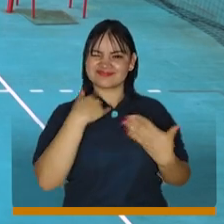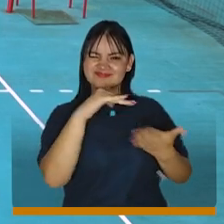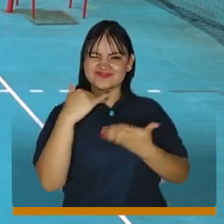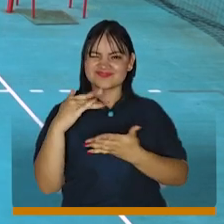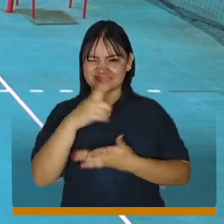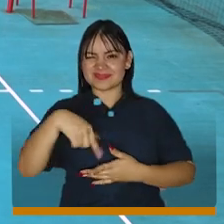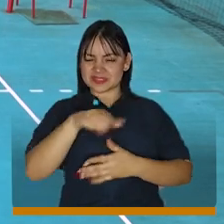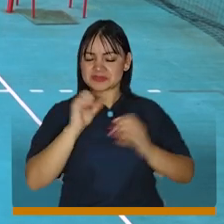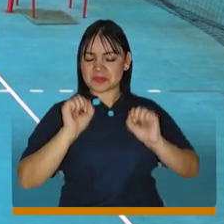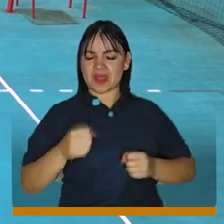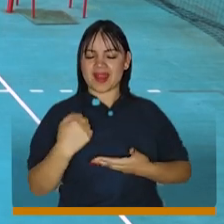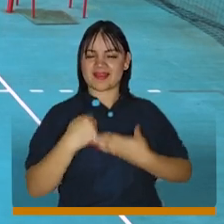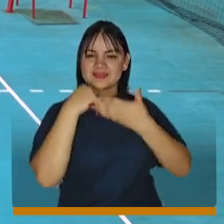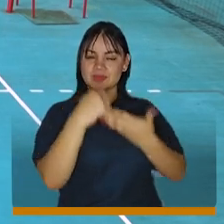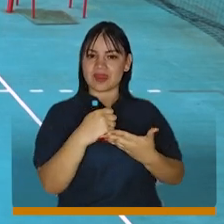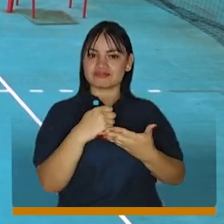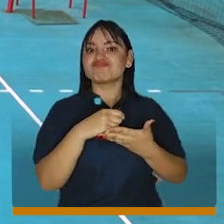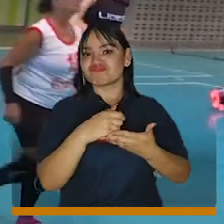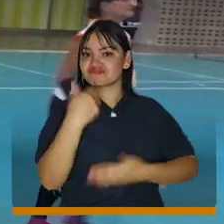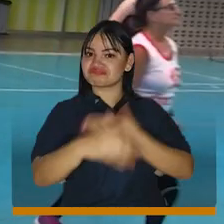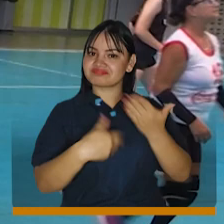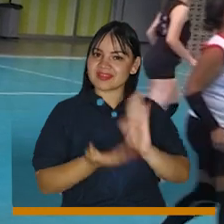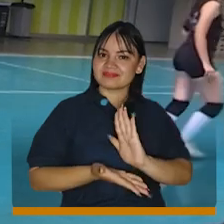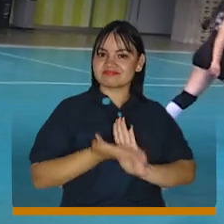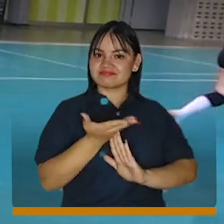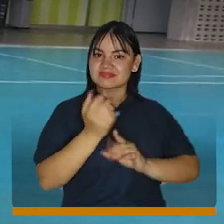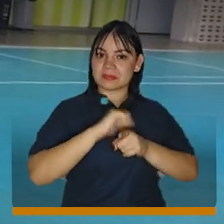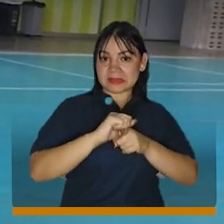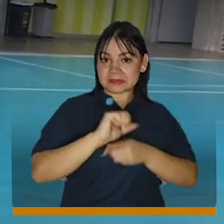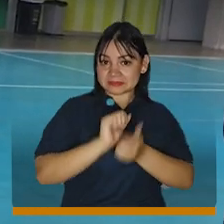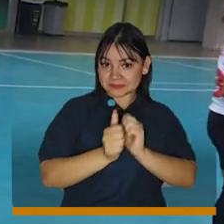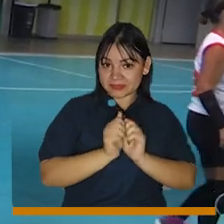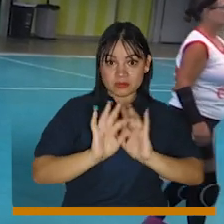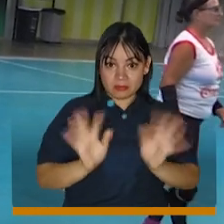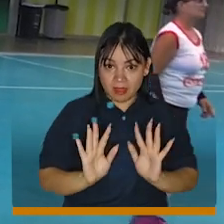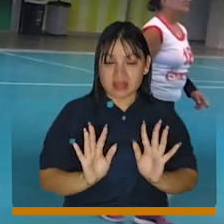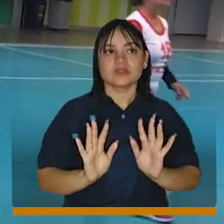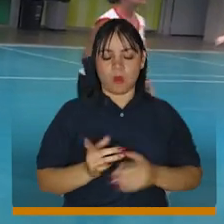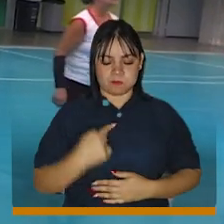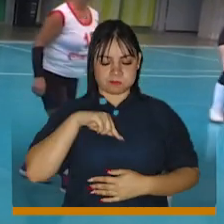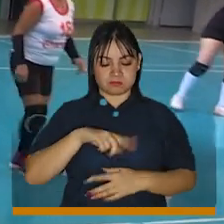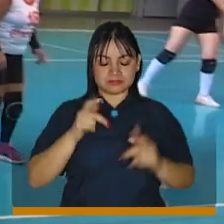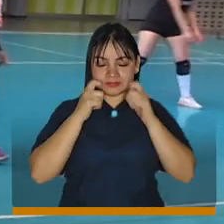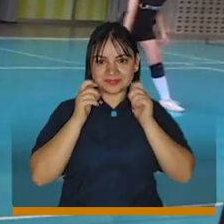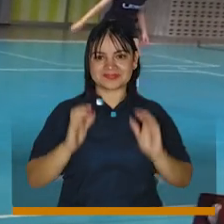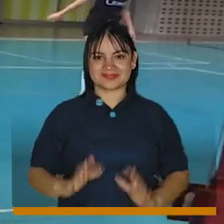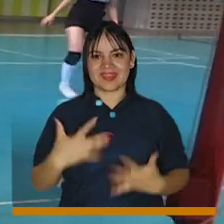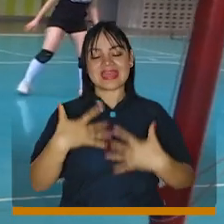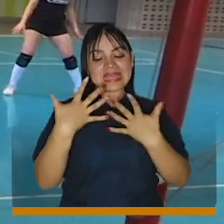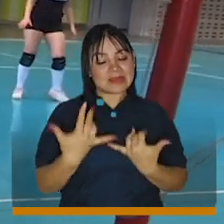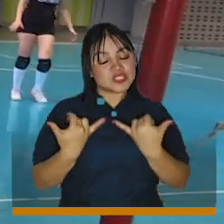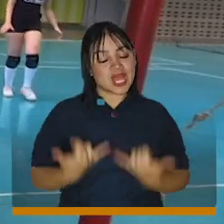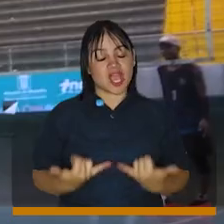estudios y otras latitudes que les pueden ayudar a que sean mejores en la práctica deportiva, pero también como seres humanos, que es lo que